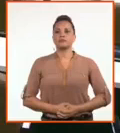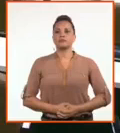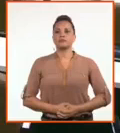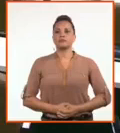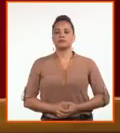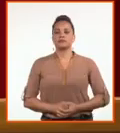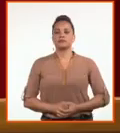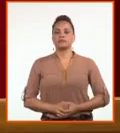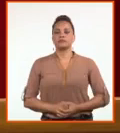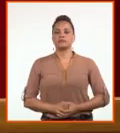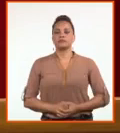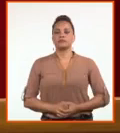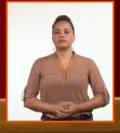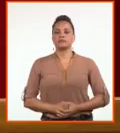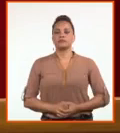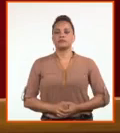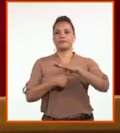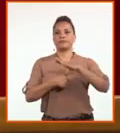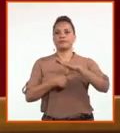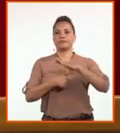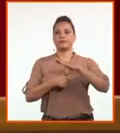Compañeros de la presidencia, delegados e